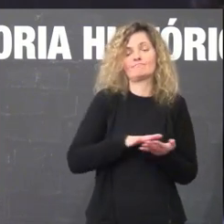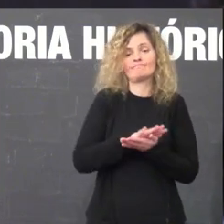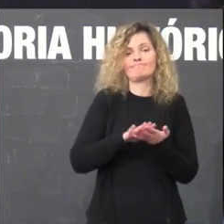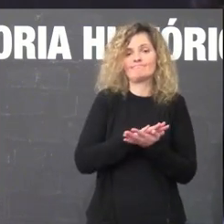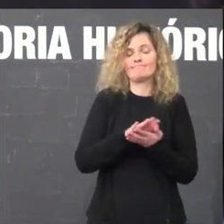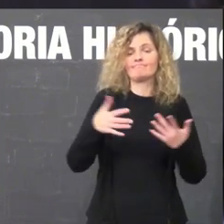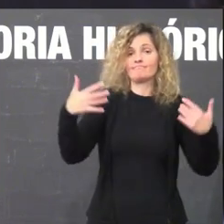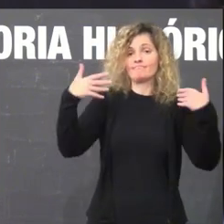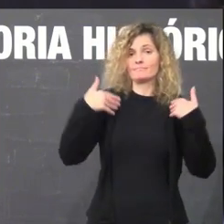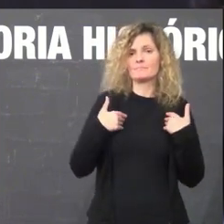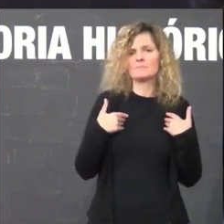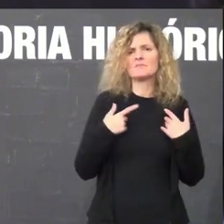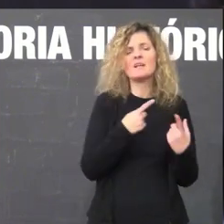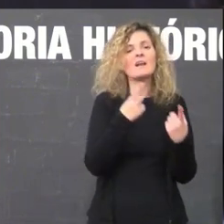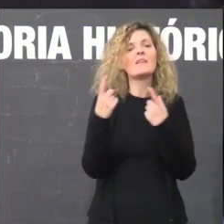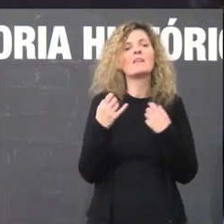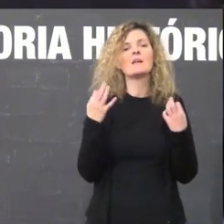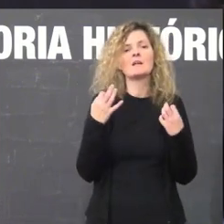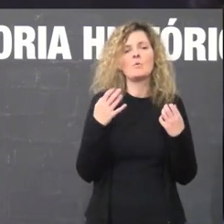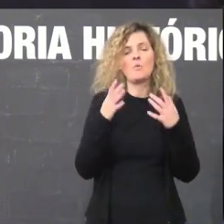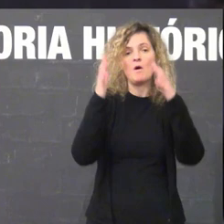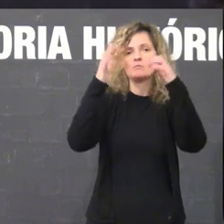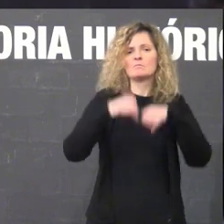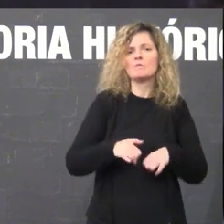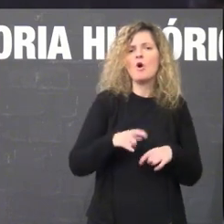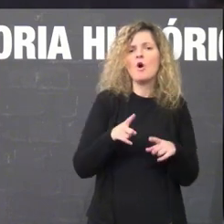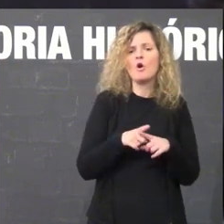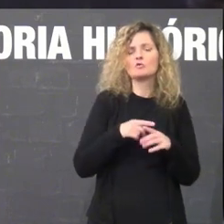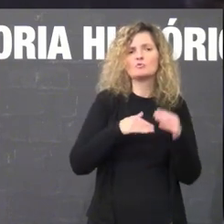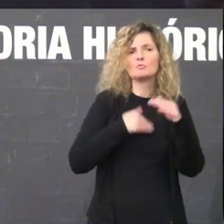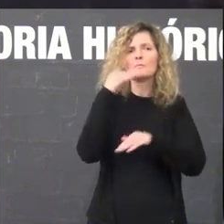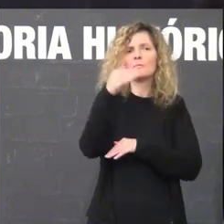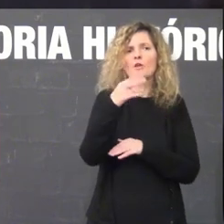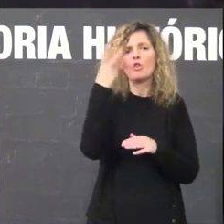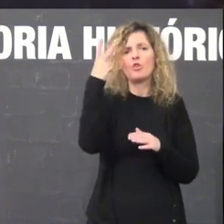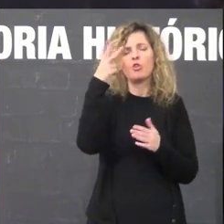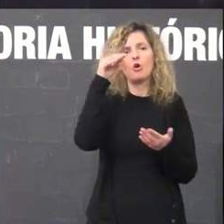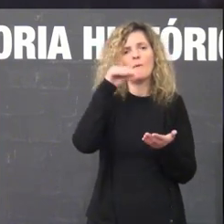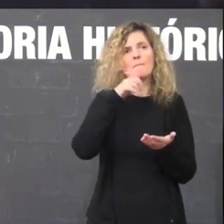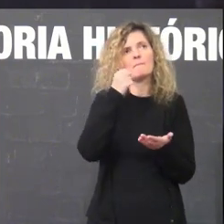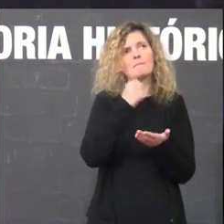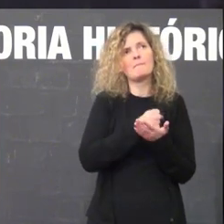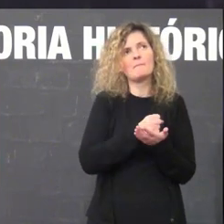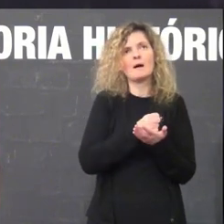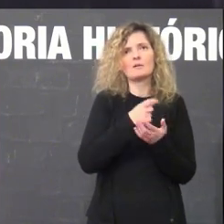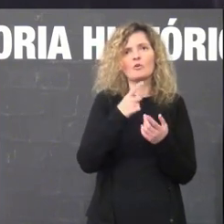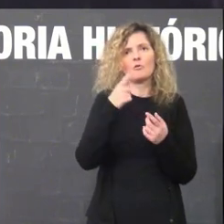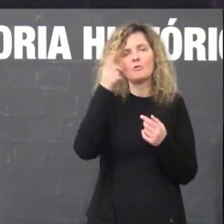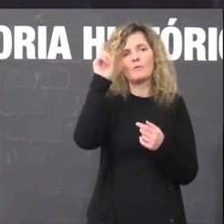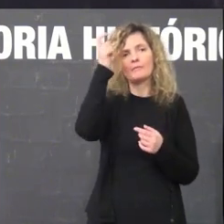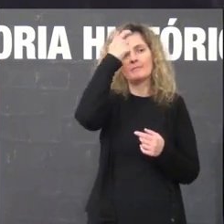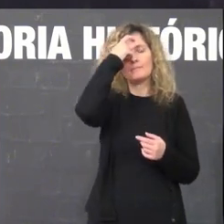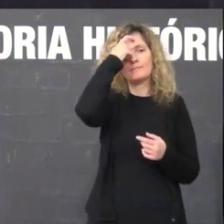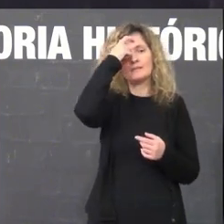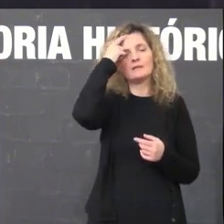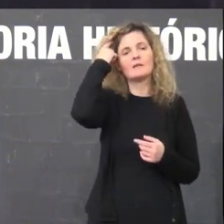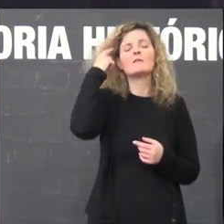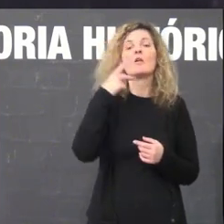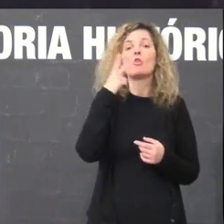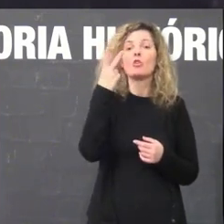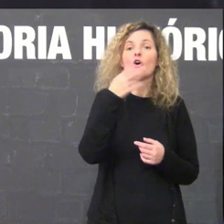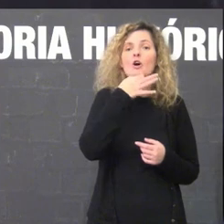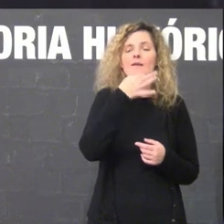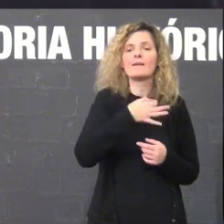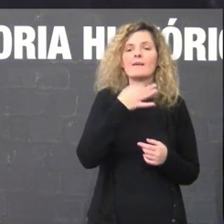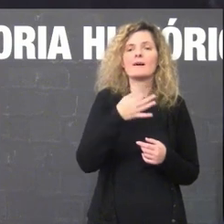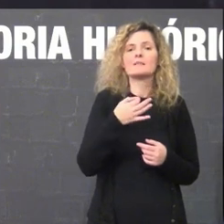dedico fue necesario derrotar y superar dos Marcos mentales dos relatos